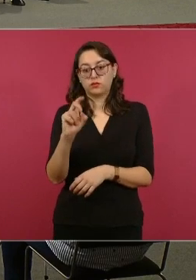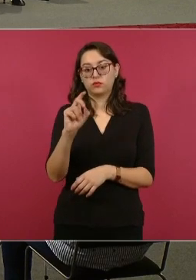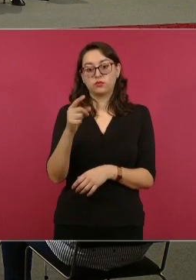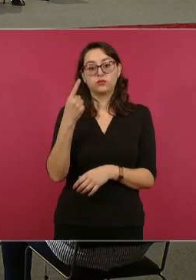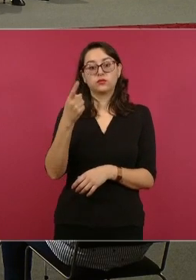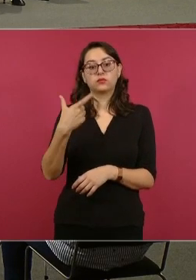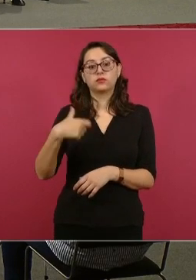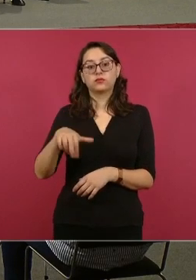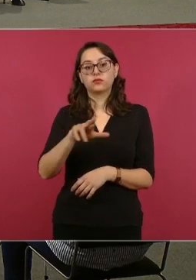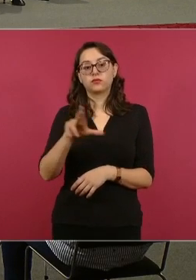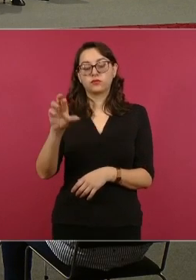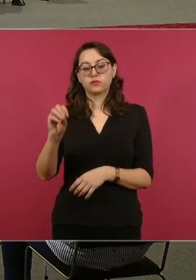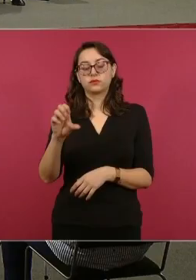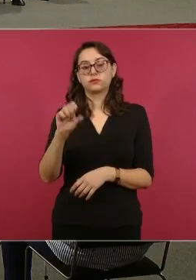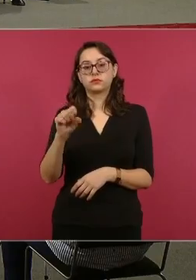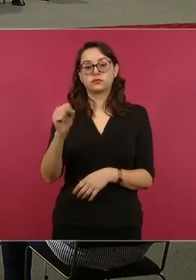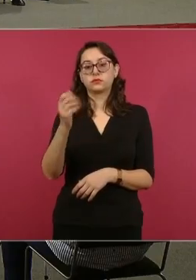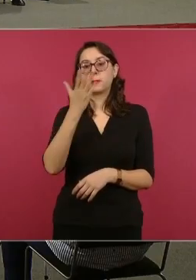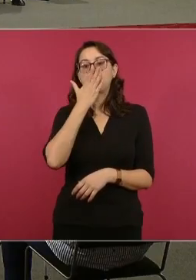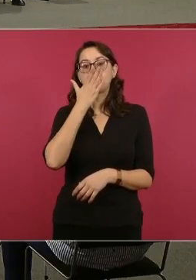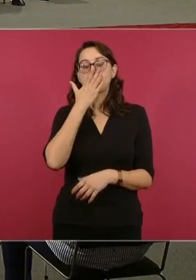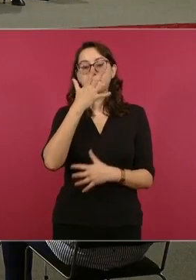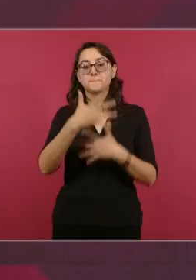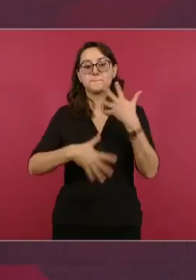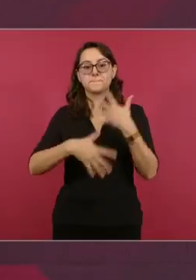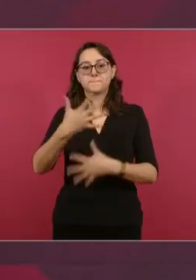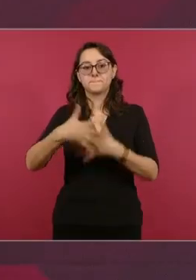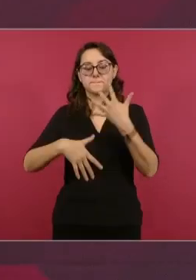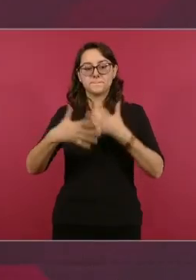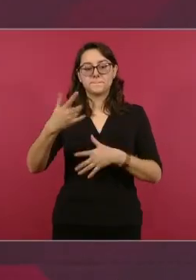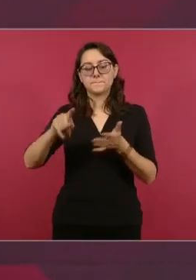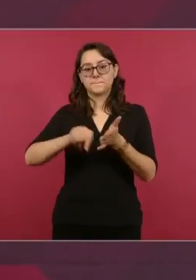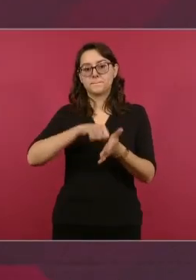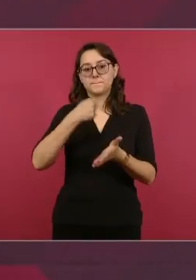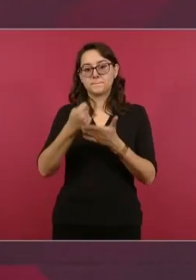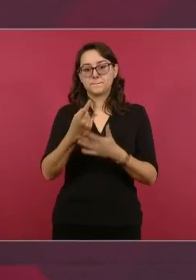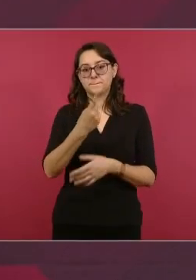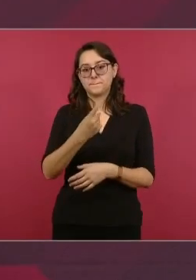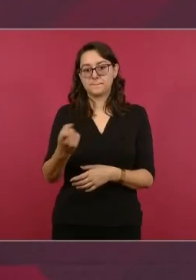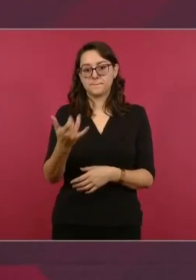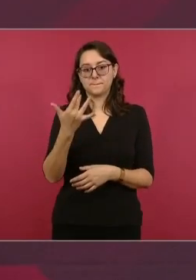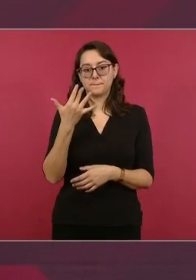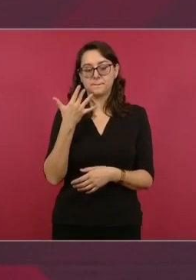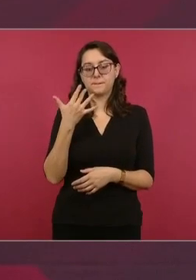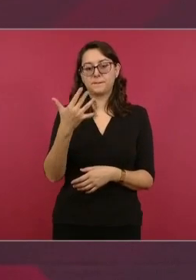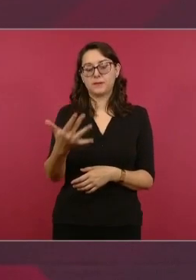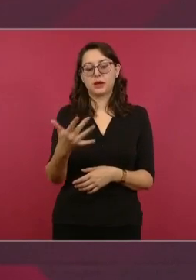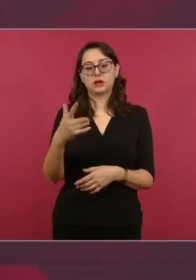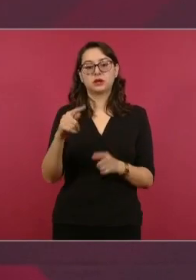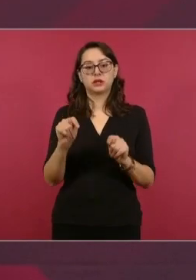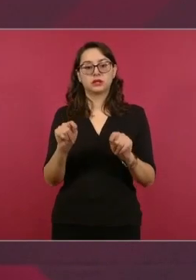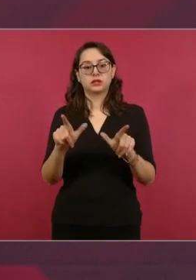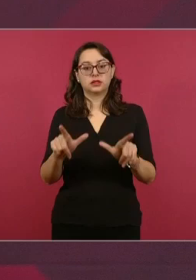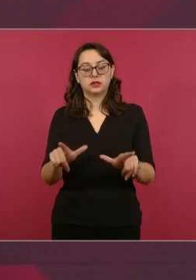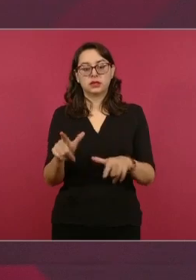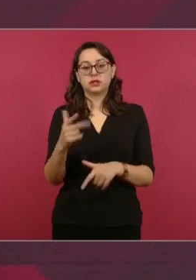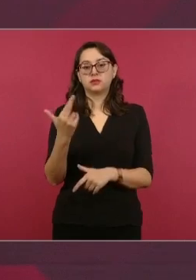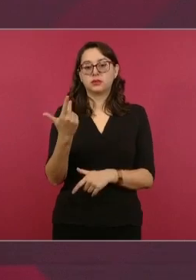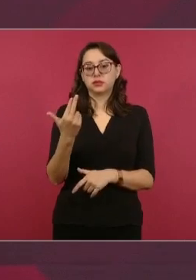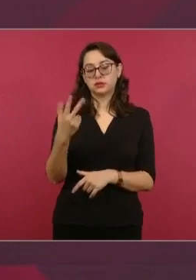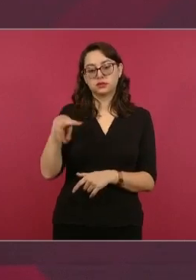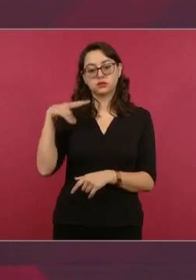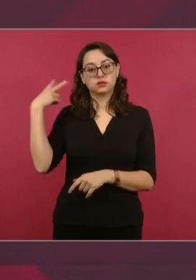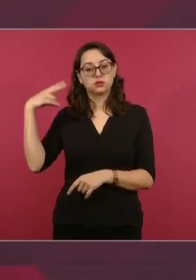en Quintana Roo, 60 en Sonora, 15 en Tamaulipas, 105 médicas y médicos en Tlaxcala, 25